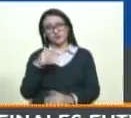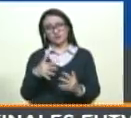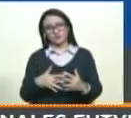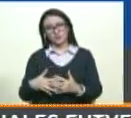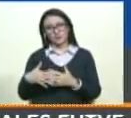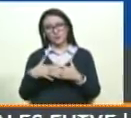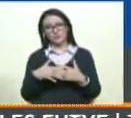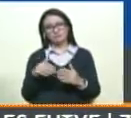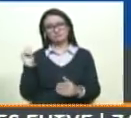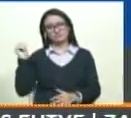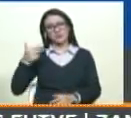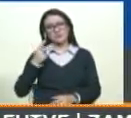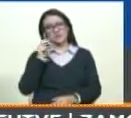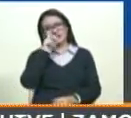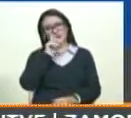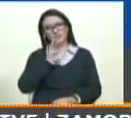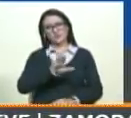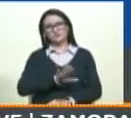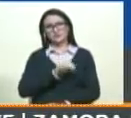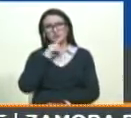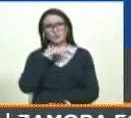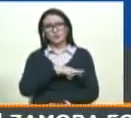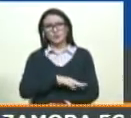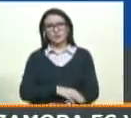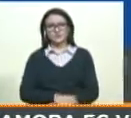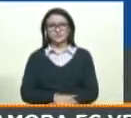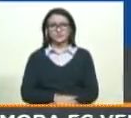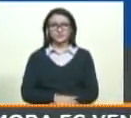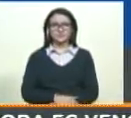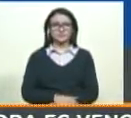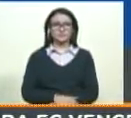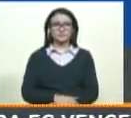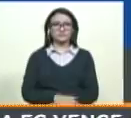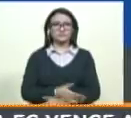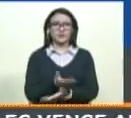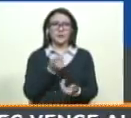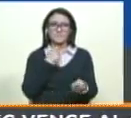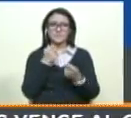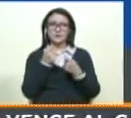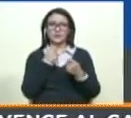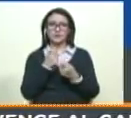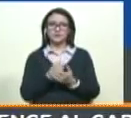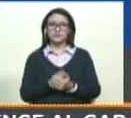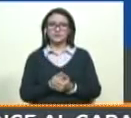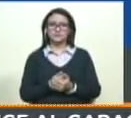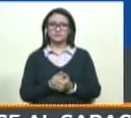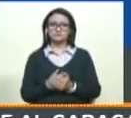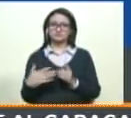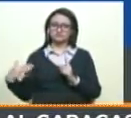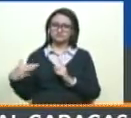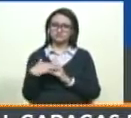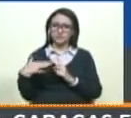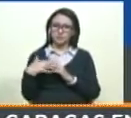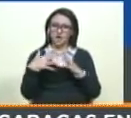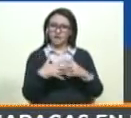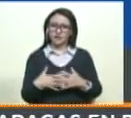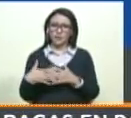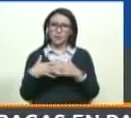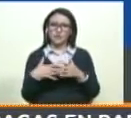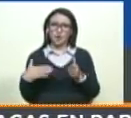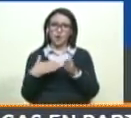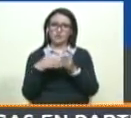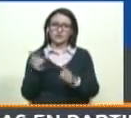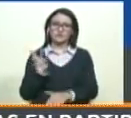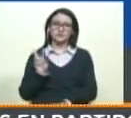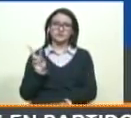más de 20 años, queridos, queridas periodistas, queridos periodistas, de agresiones de Estados Unidos contra